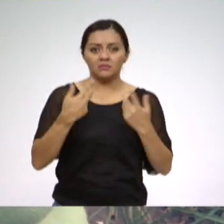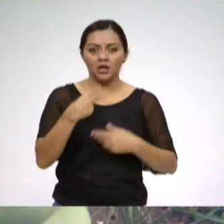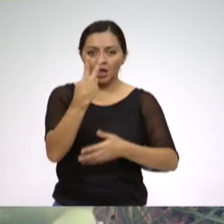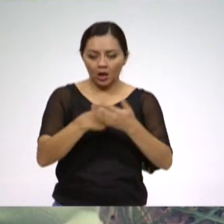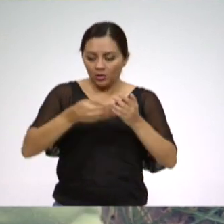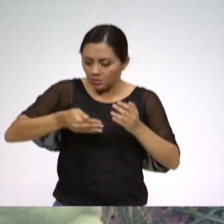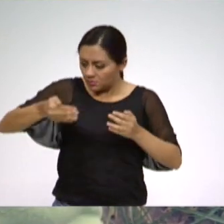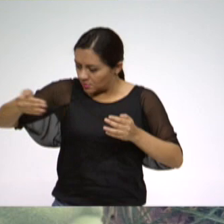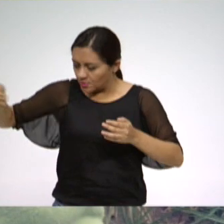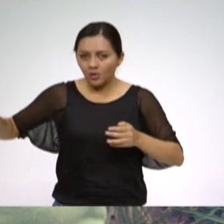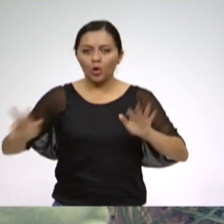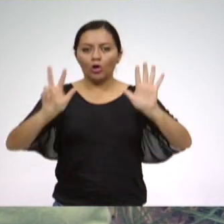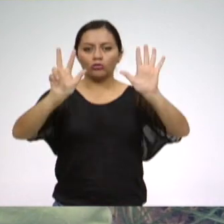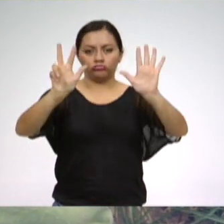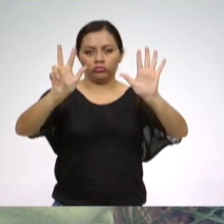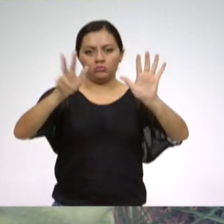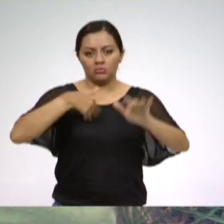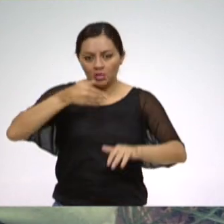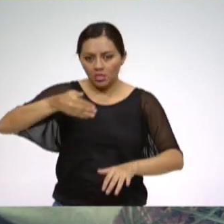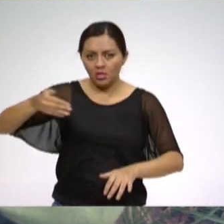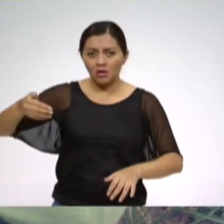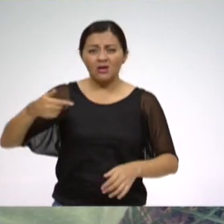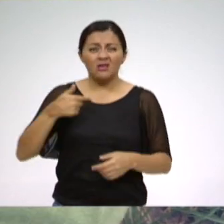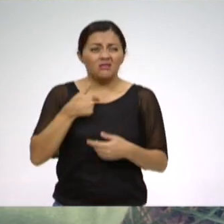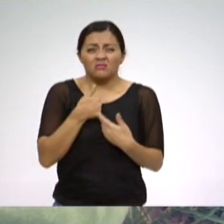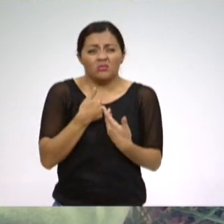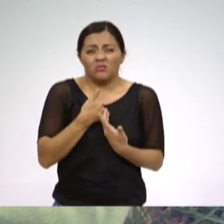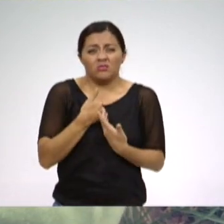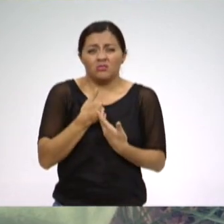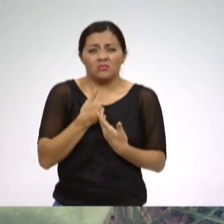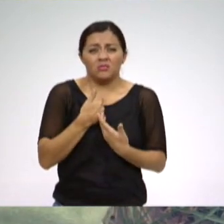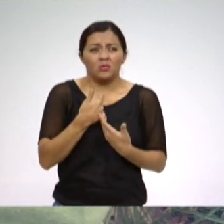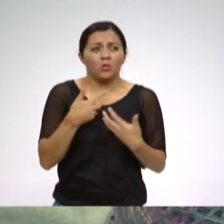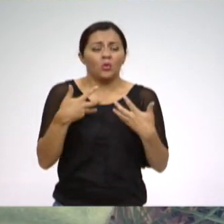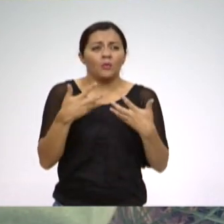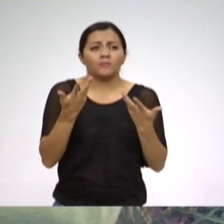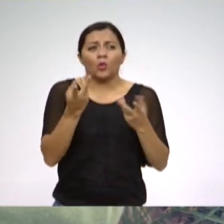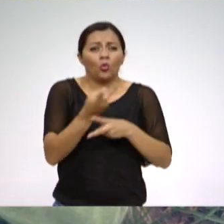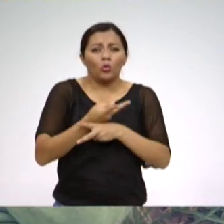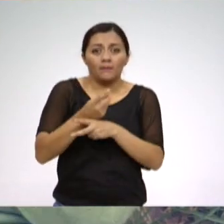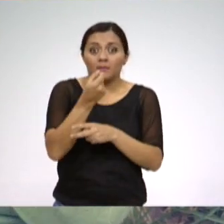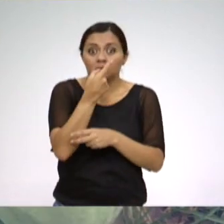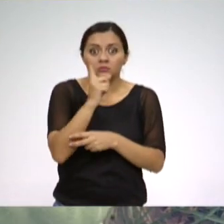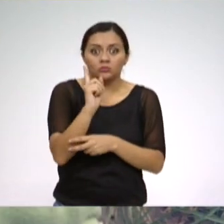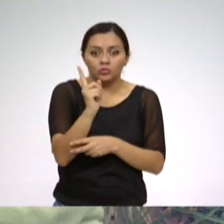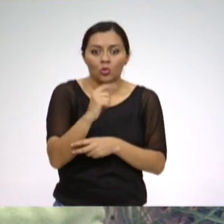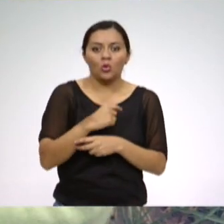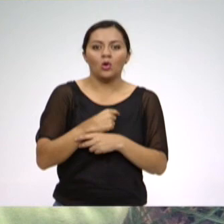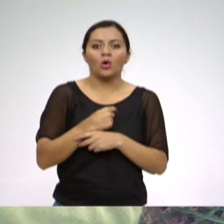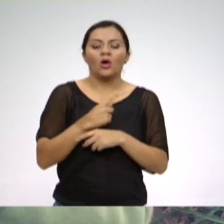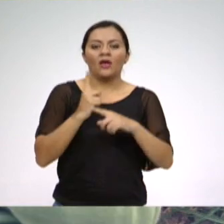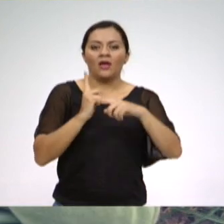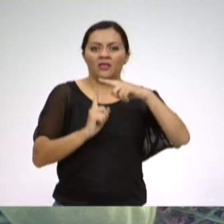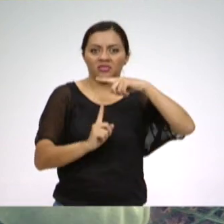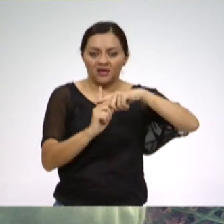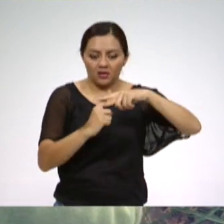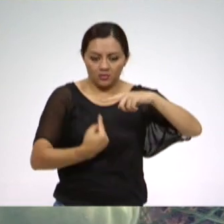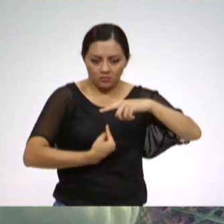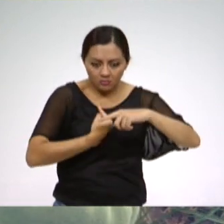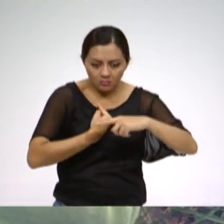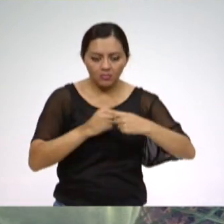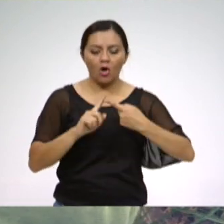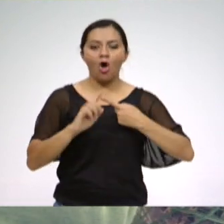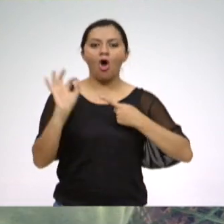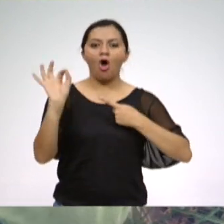hijos. Nunca me gustó cuidar. Yo tenía un temor que decían, meten unas cosas, ponen